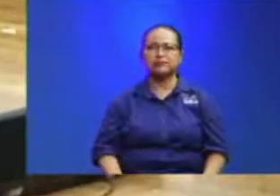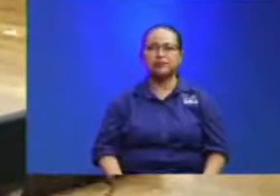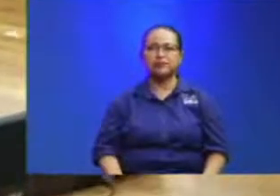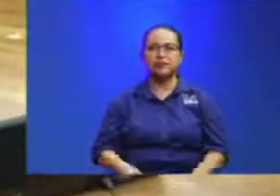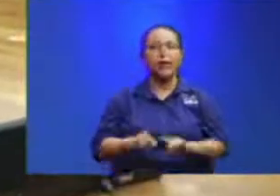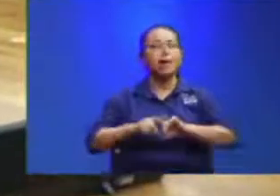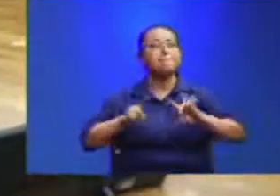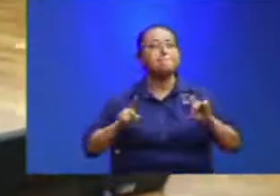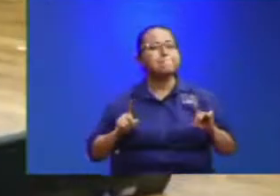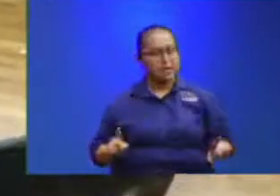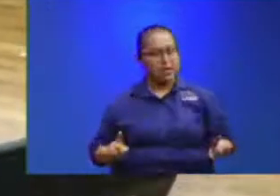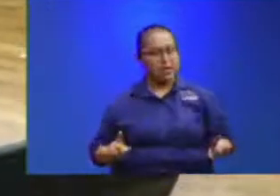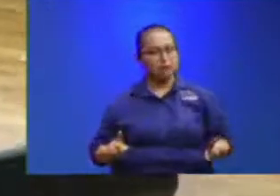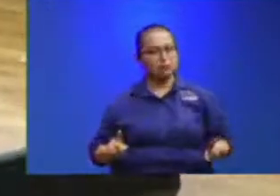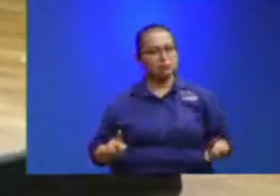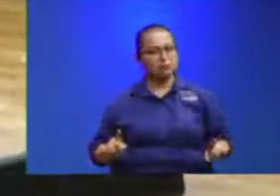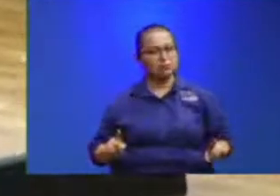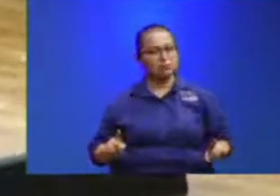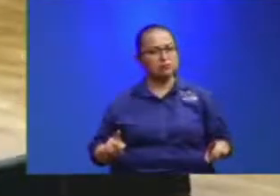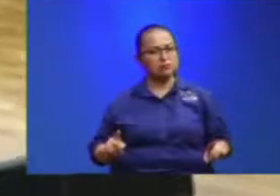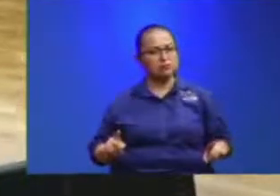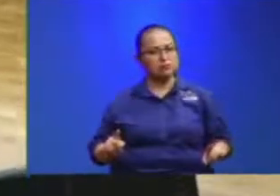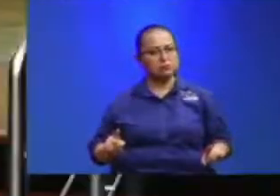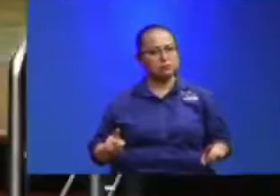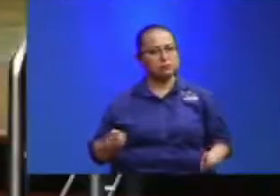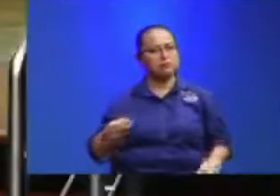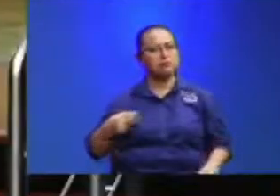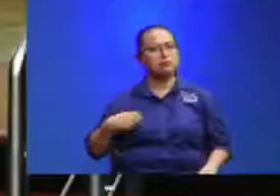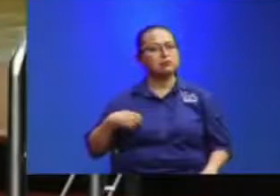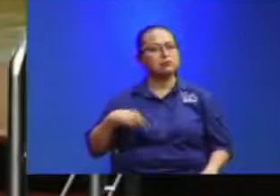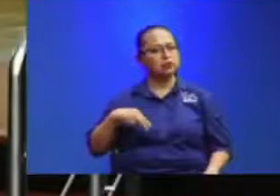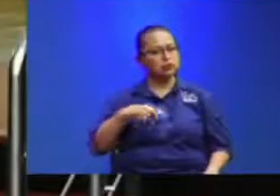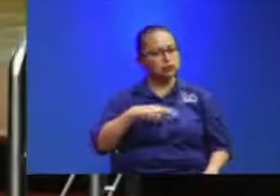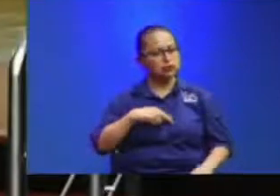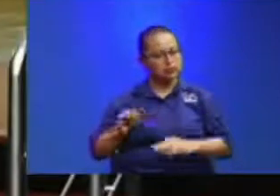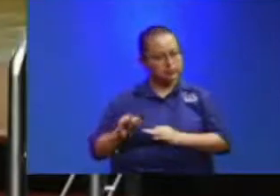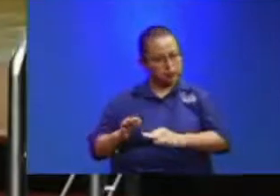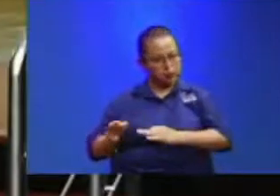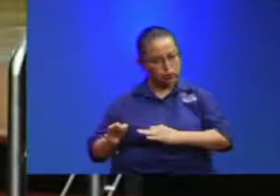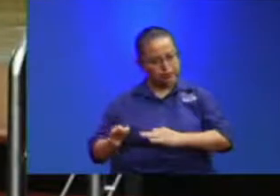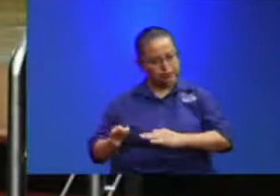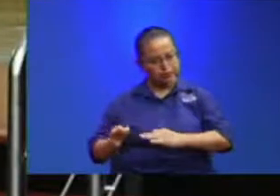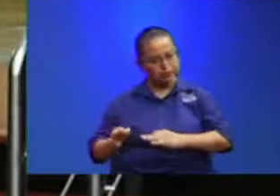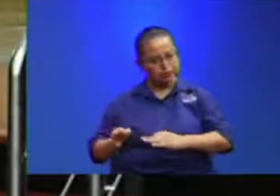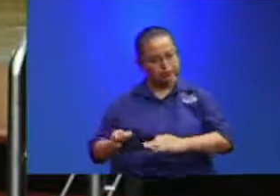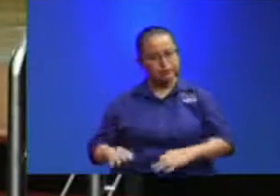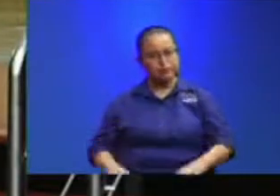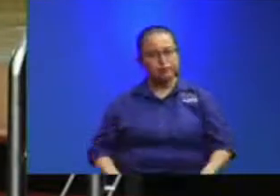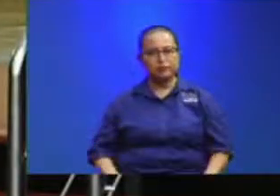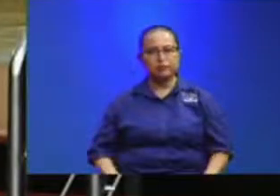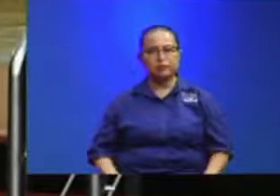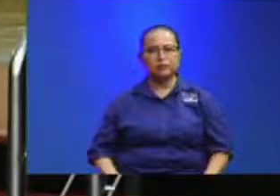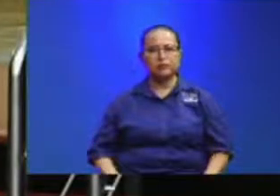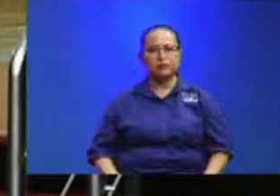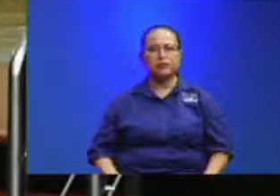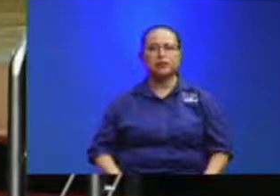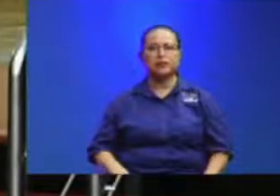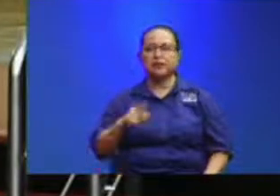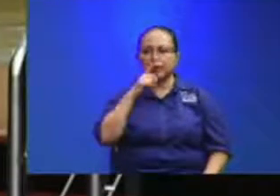pero es entre nosotros del mal yo aquí tendría que incluso preguntarte quién es tu mejor